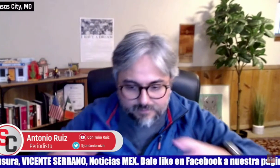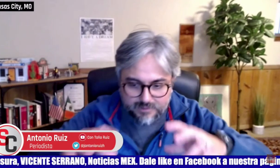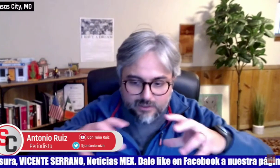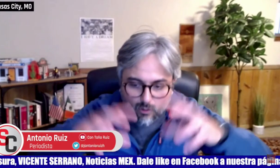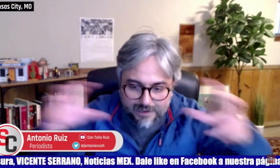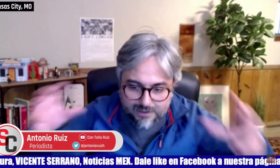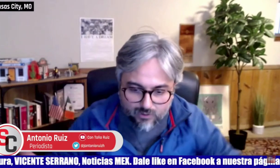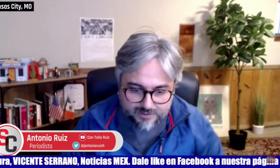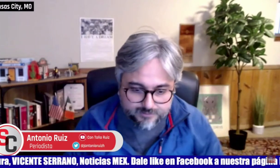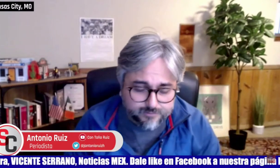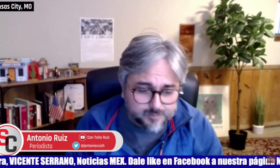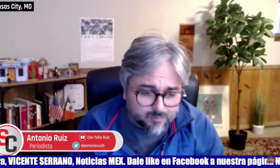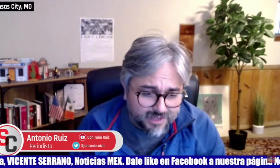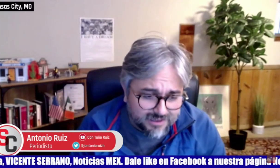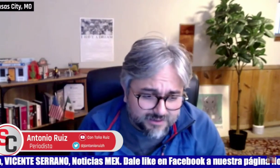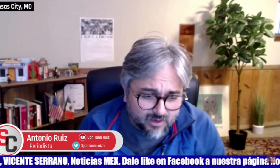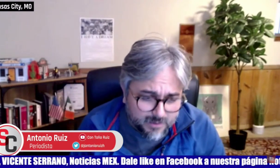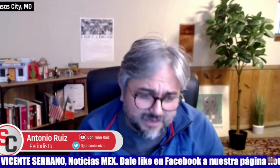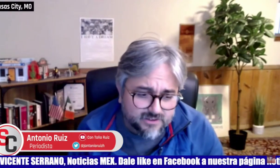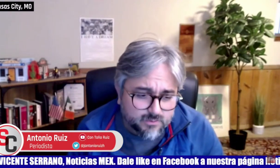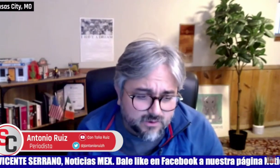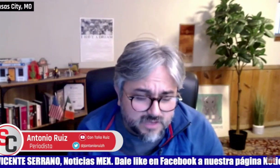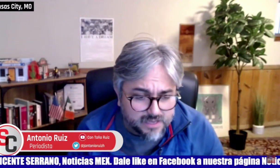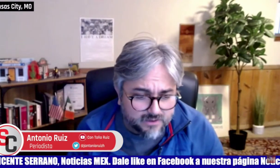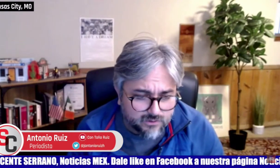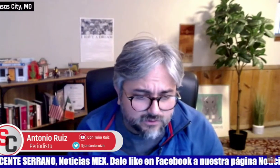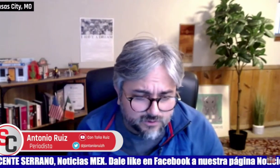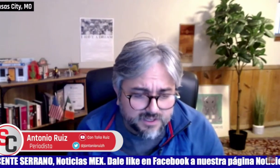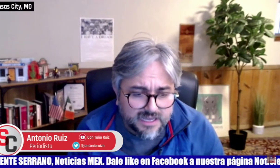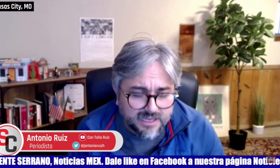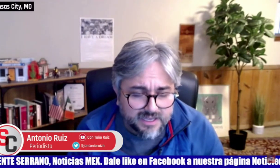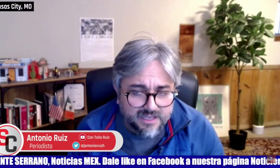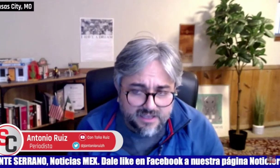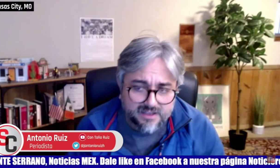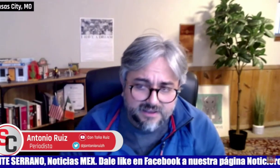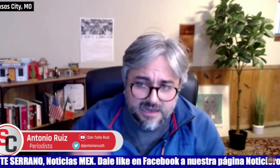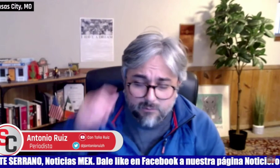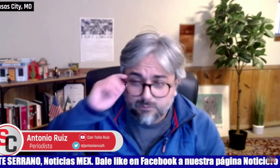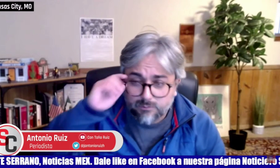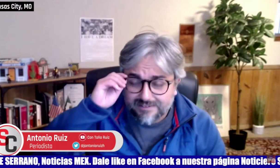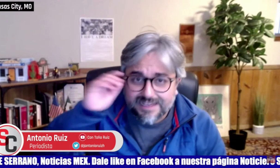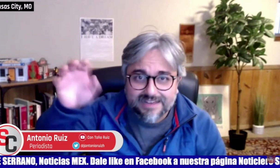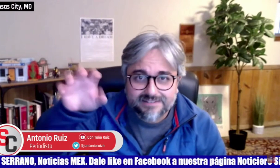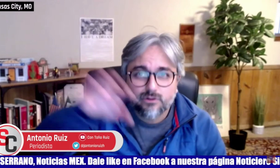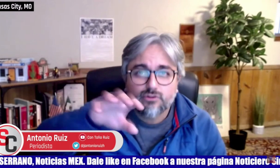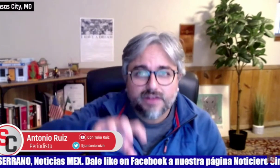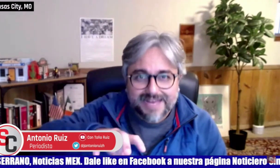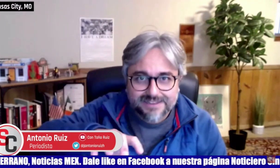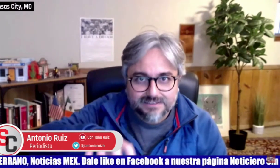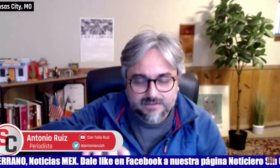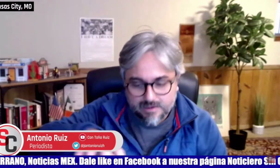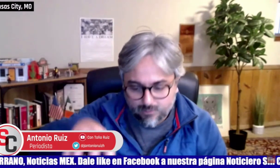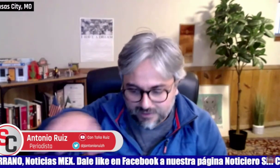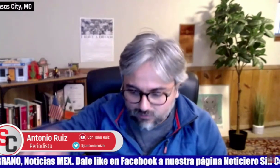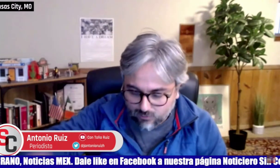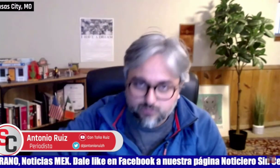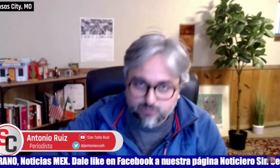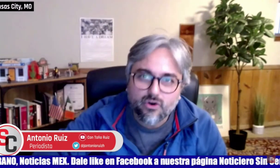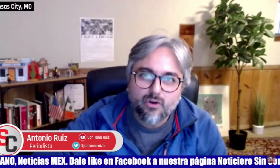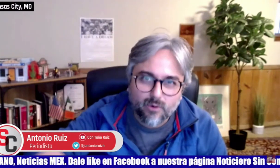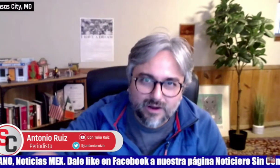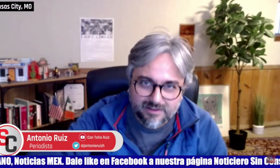gusta englobarlo en el neoliberalismo. Yo creo que ya llevamos más décadas incluso de antes, por